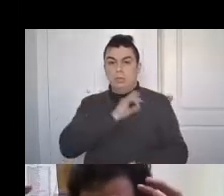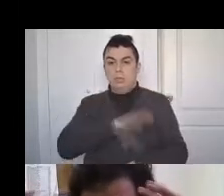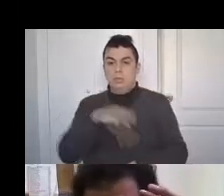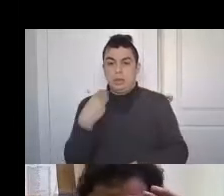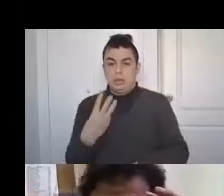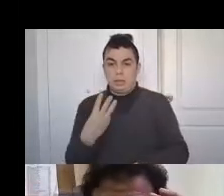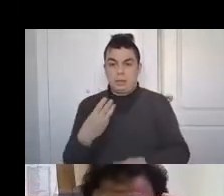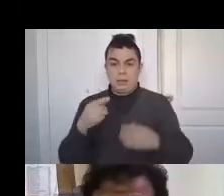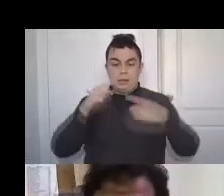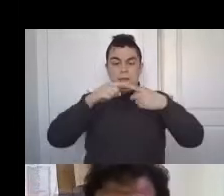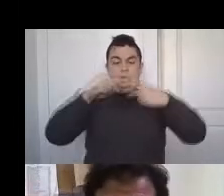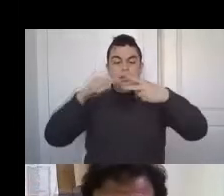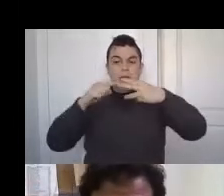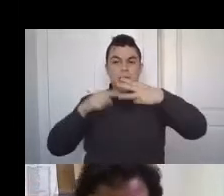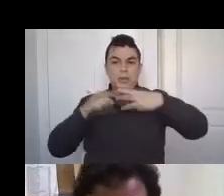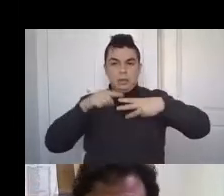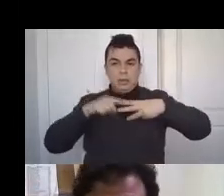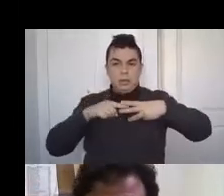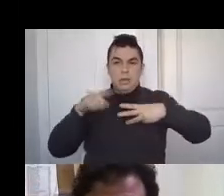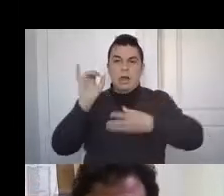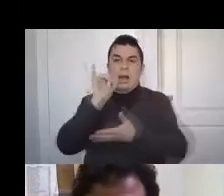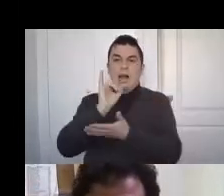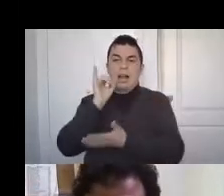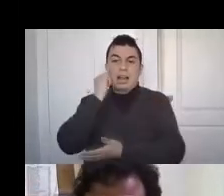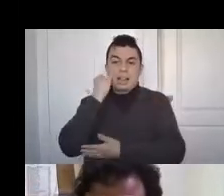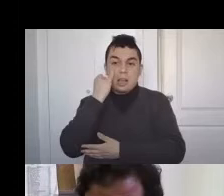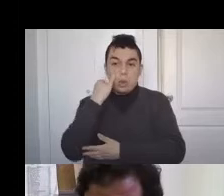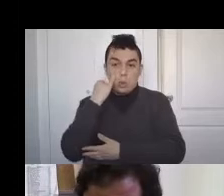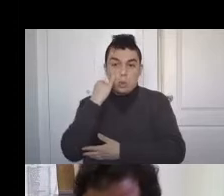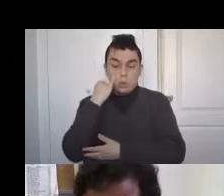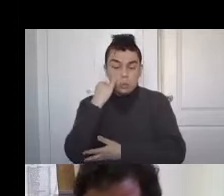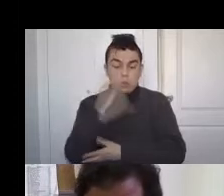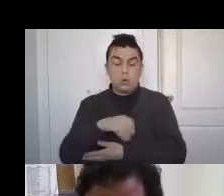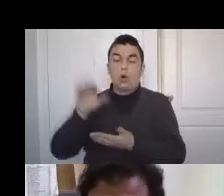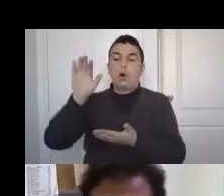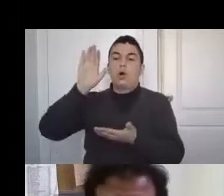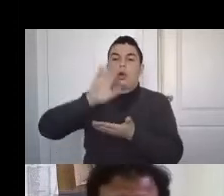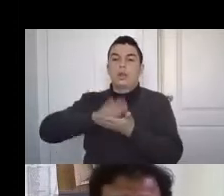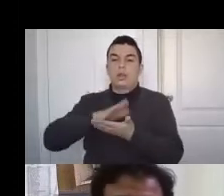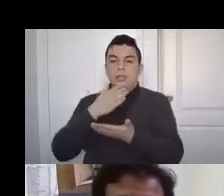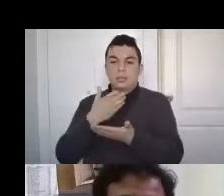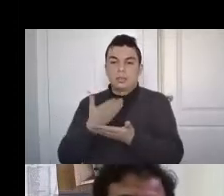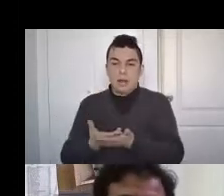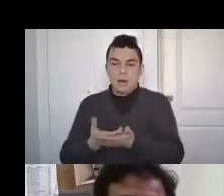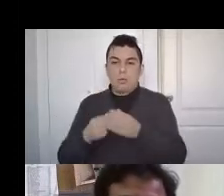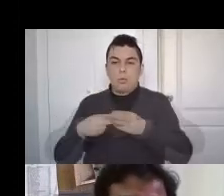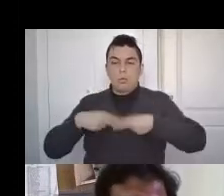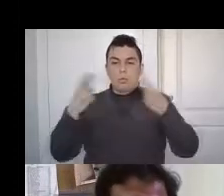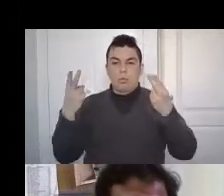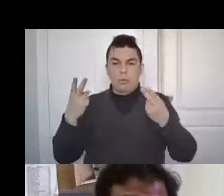nivel del Instituto de Salud Pública, que está coordinado en estos laboratorios de secuenciación de SARS-CoV-2 a nivel